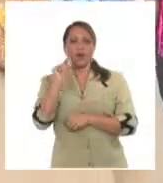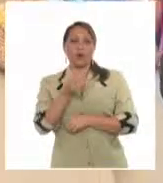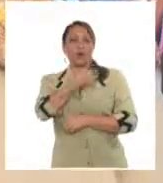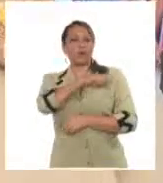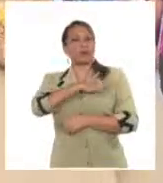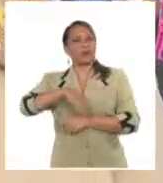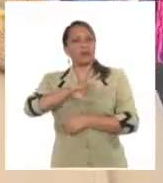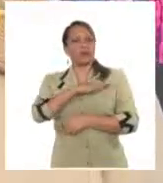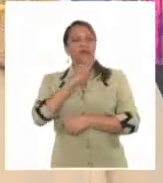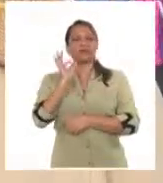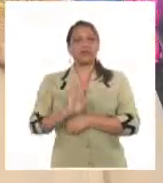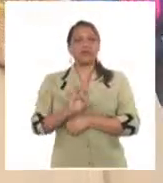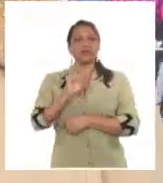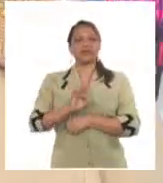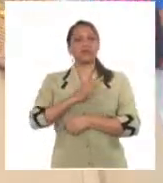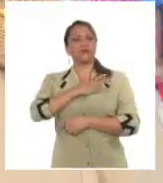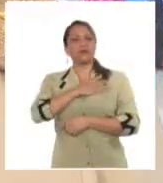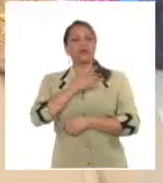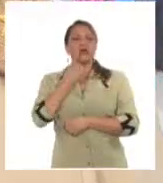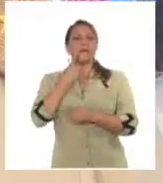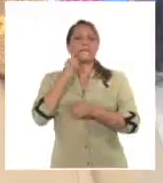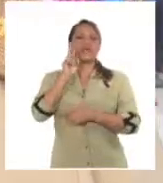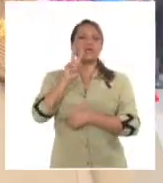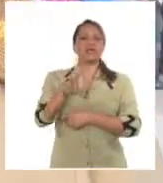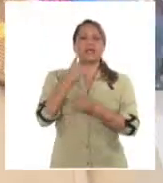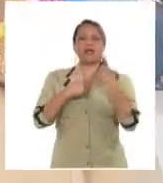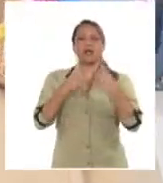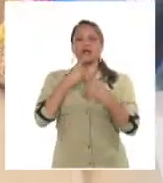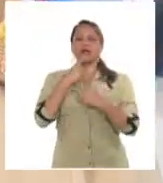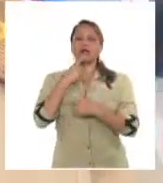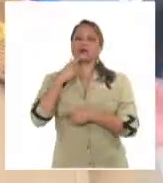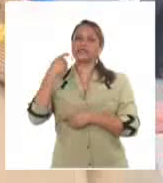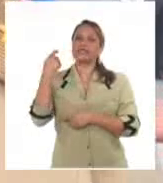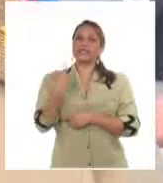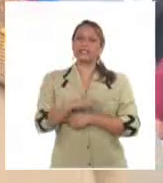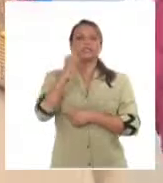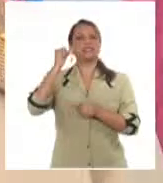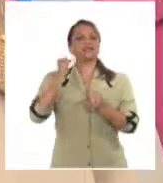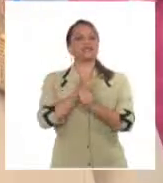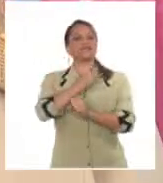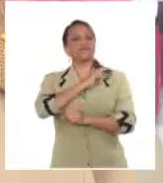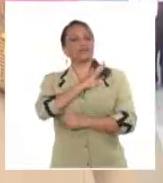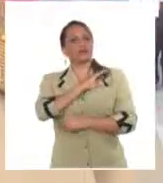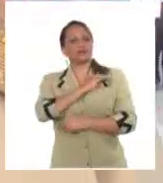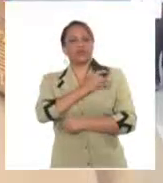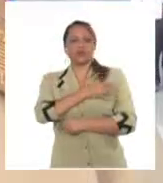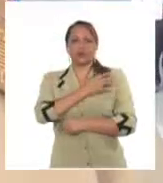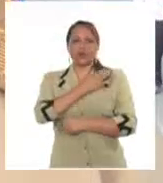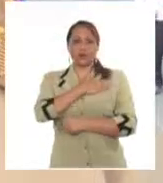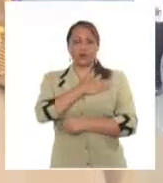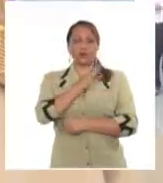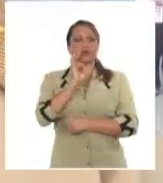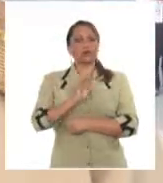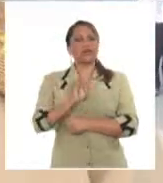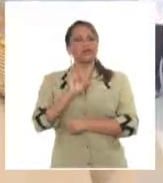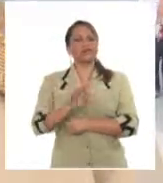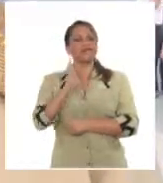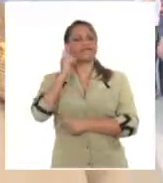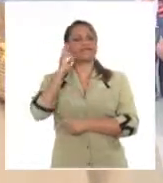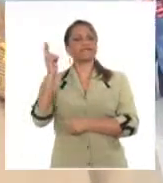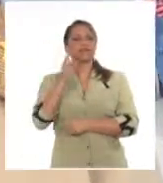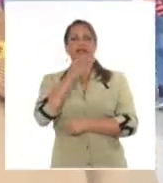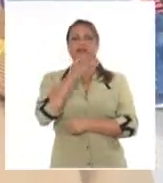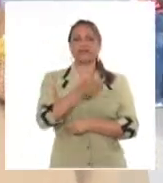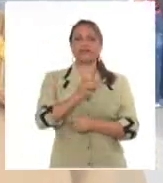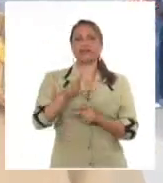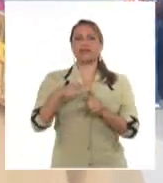dolor cada vez que veía una injusticia, y por tanto la asociación por eso le rinde tributo a Fidel y a